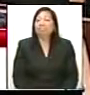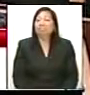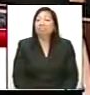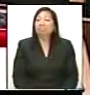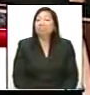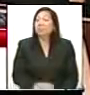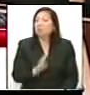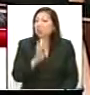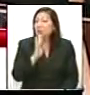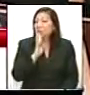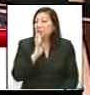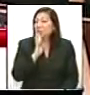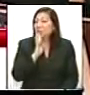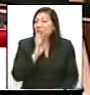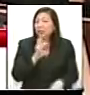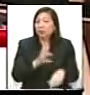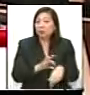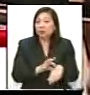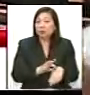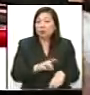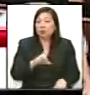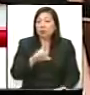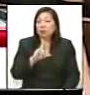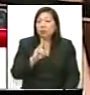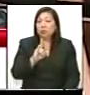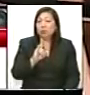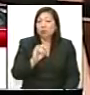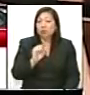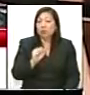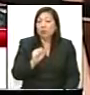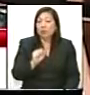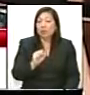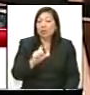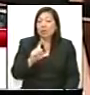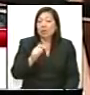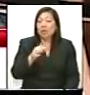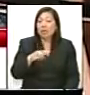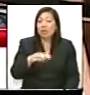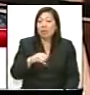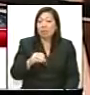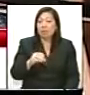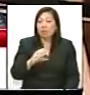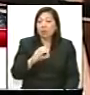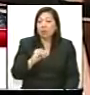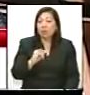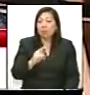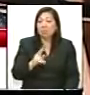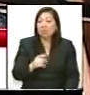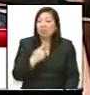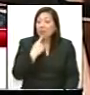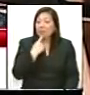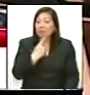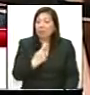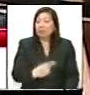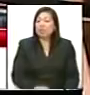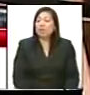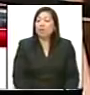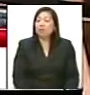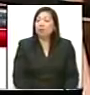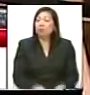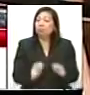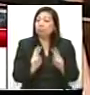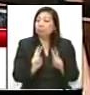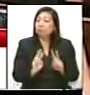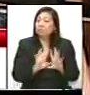excelente intervención del doctor Luis Lamas Puccio, quien nos ha puesto de manifiesto una